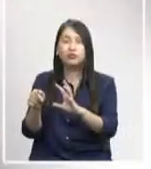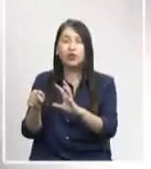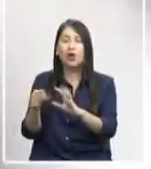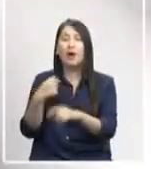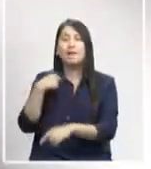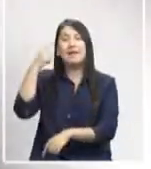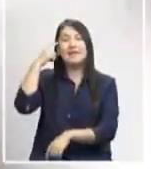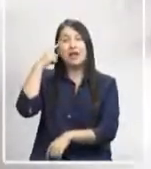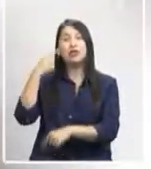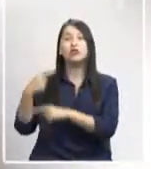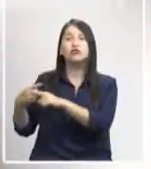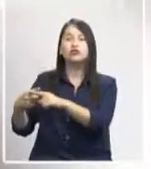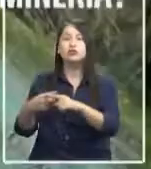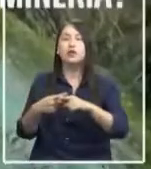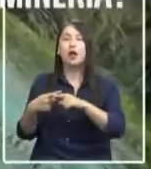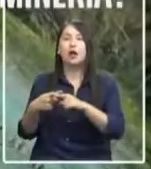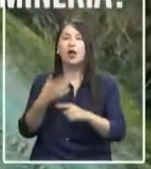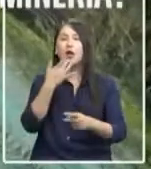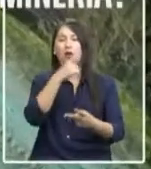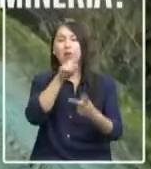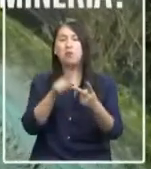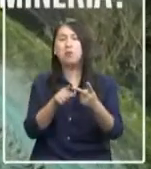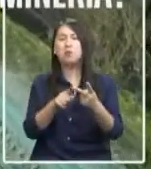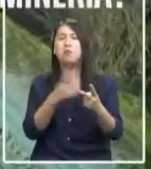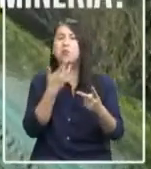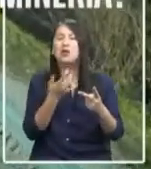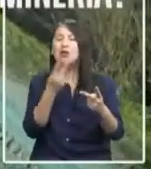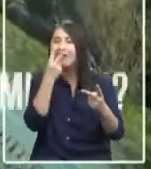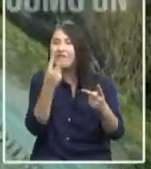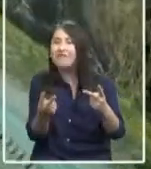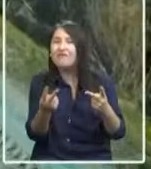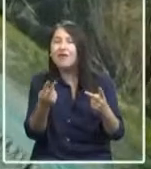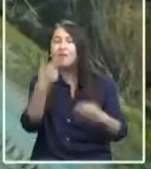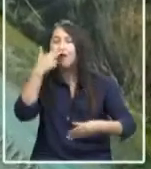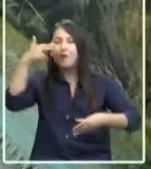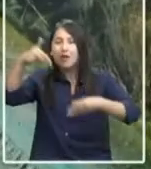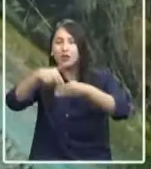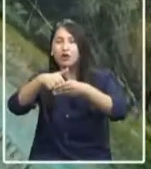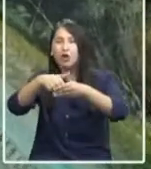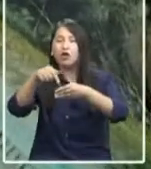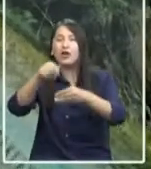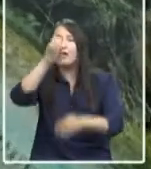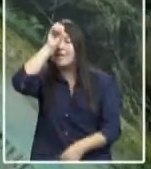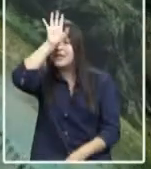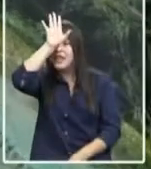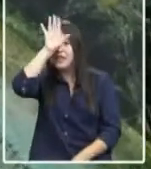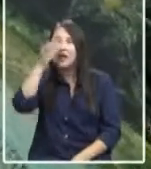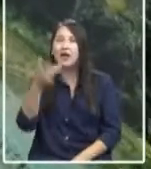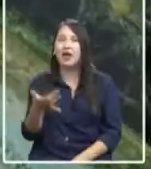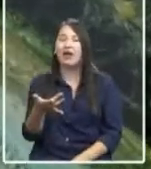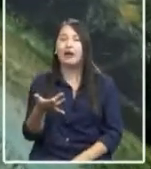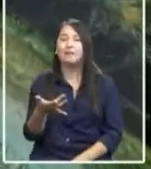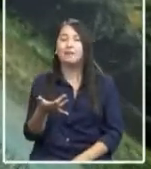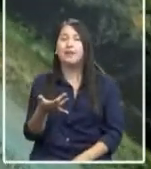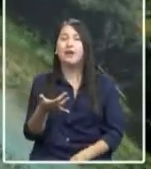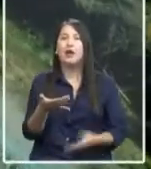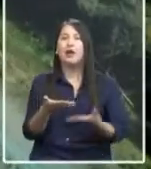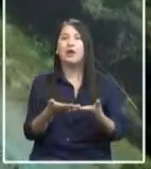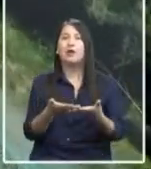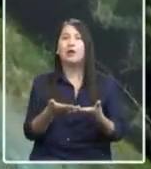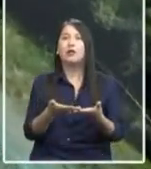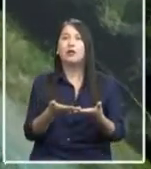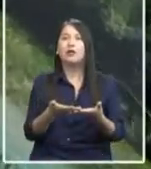social? ¿Por qué vemos el petróleo simplemente como un aspecto de la minería cuando mucho de lo que es fracking